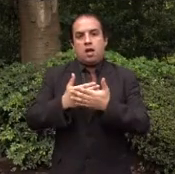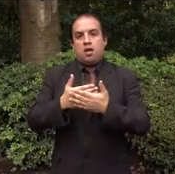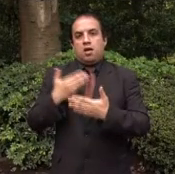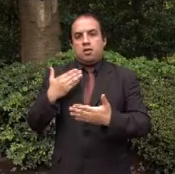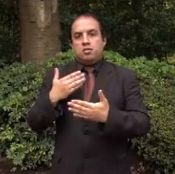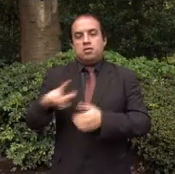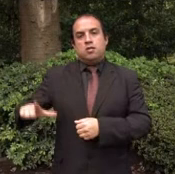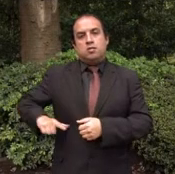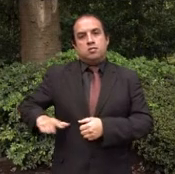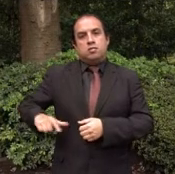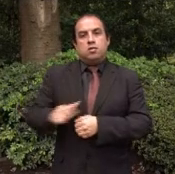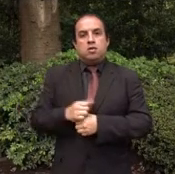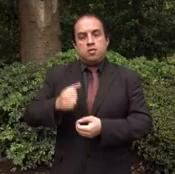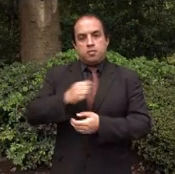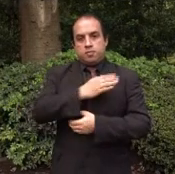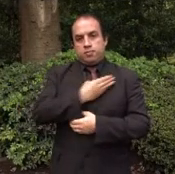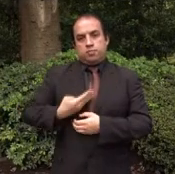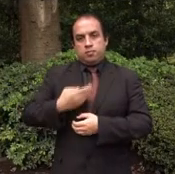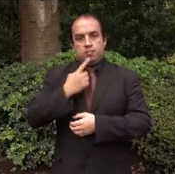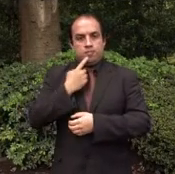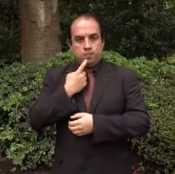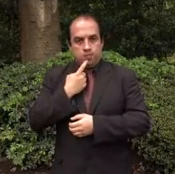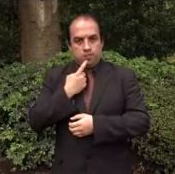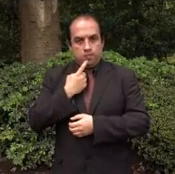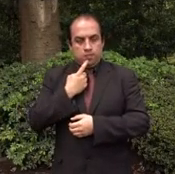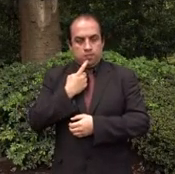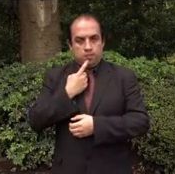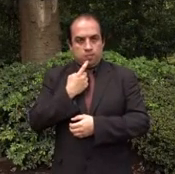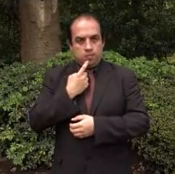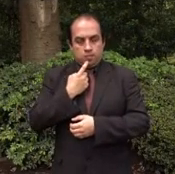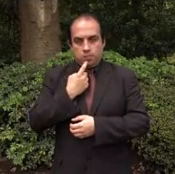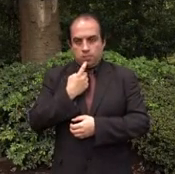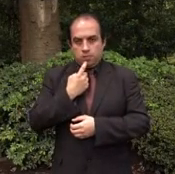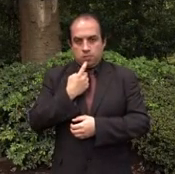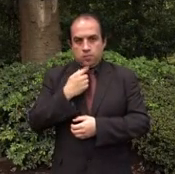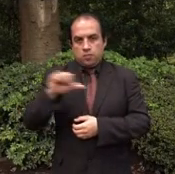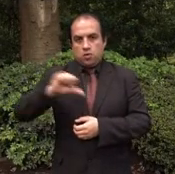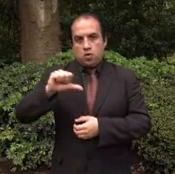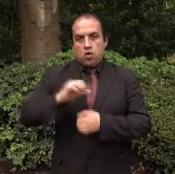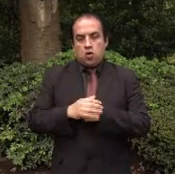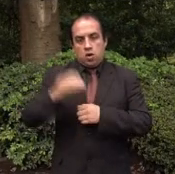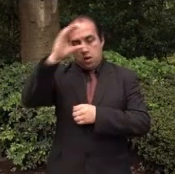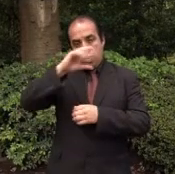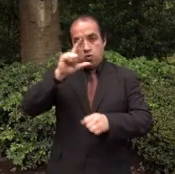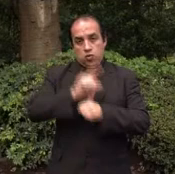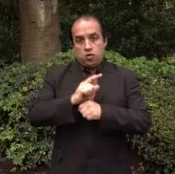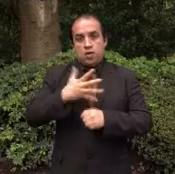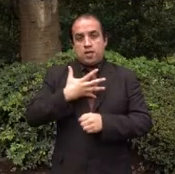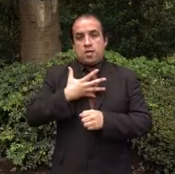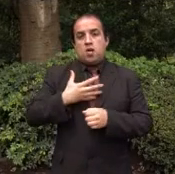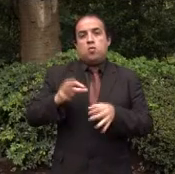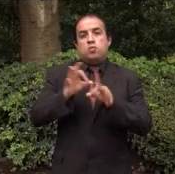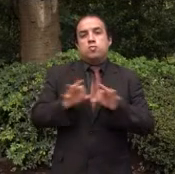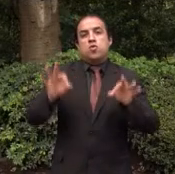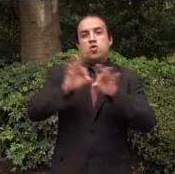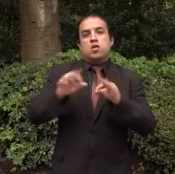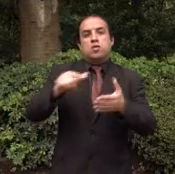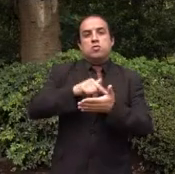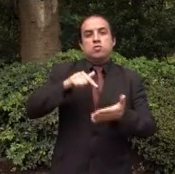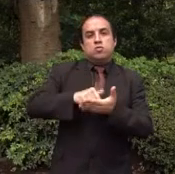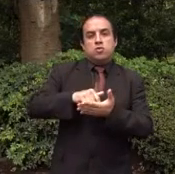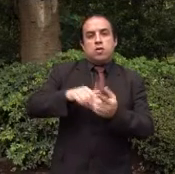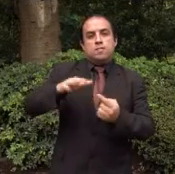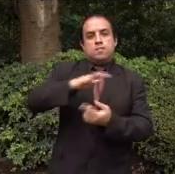del presidente López Obrador, la acción cultural se vivía como un accesorio. Hoy la cultura es el eje central alrededor del cual se trabaja